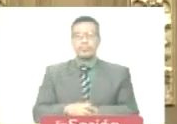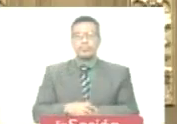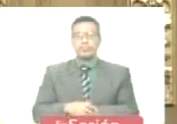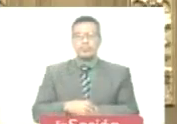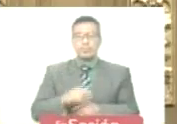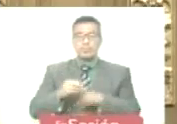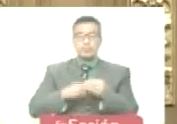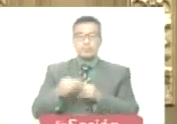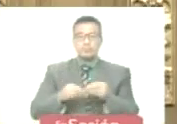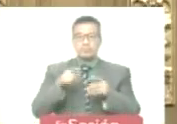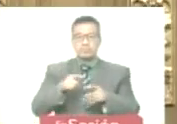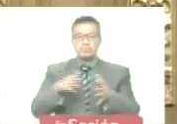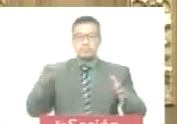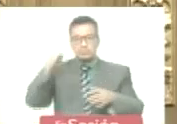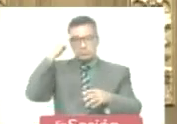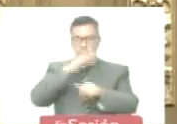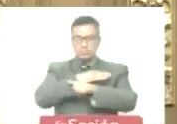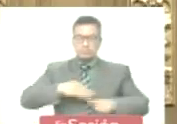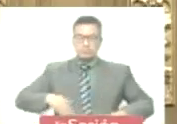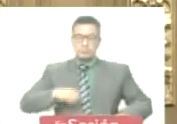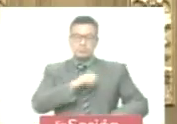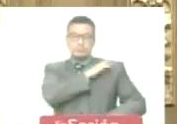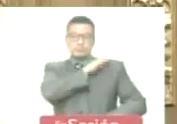enviando a un general en jefe,